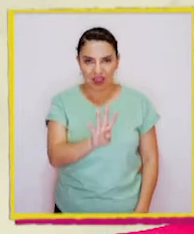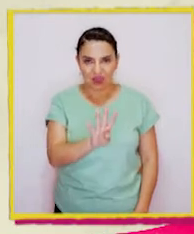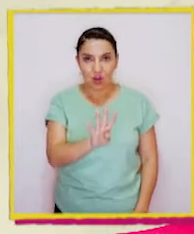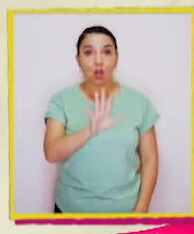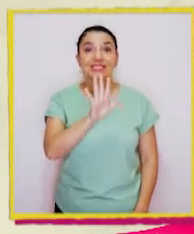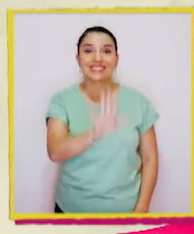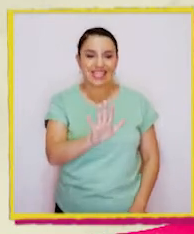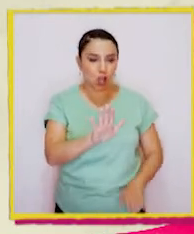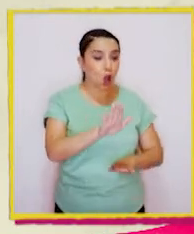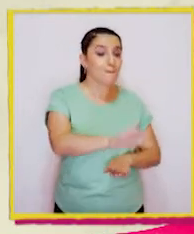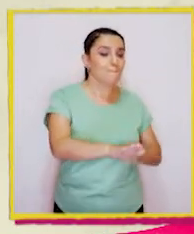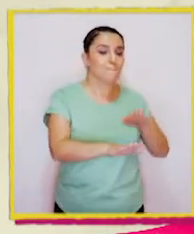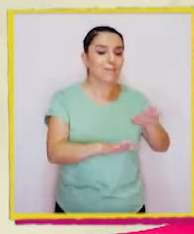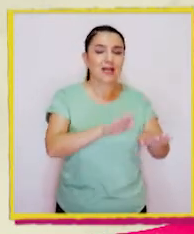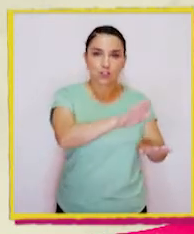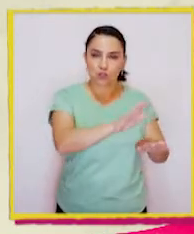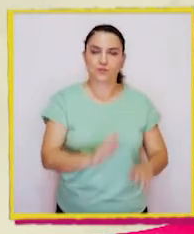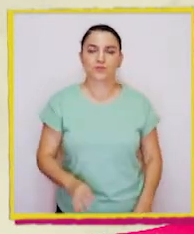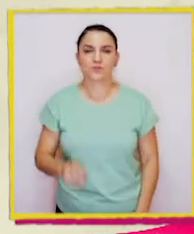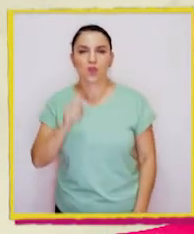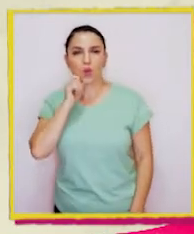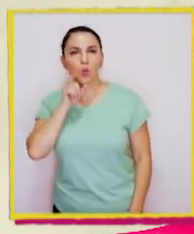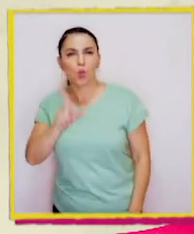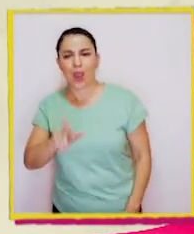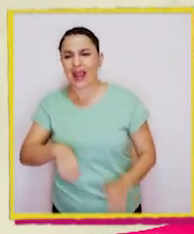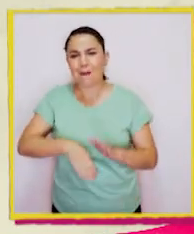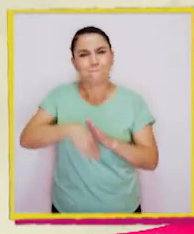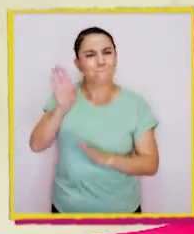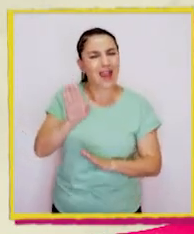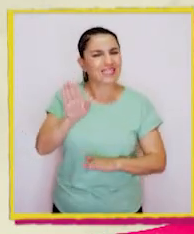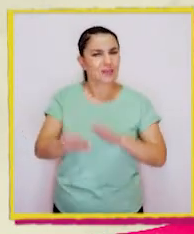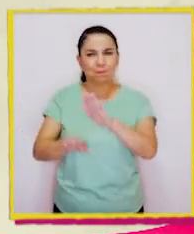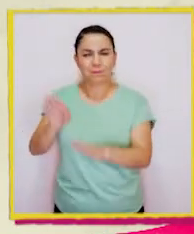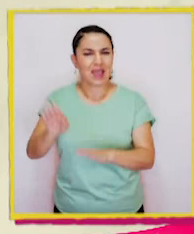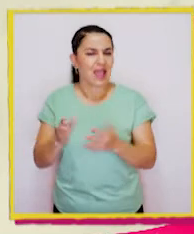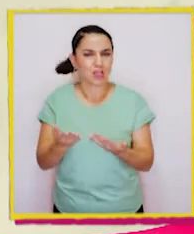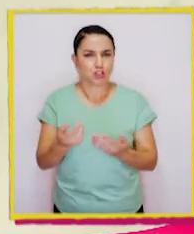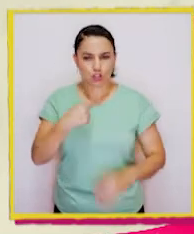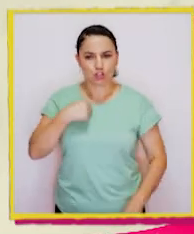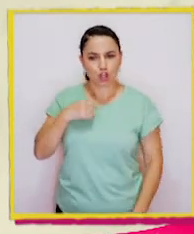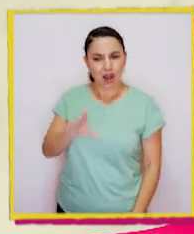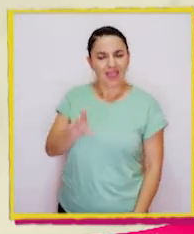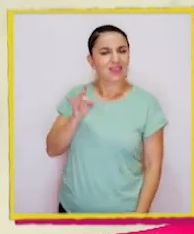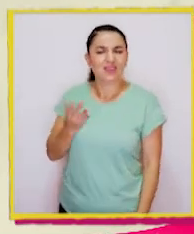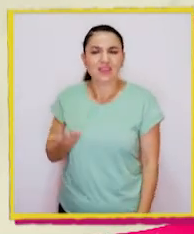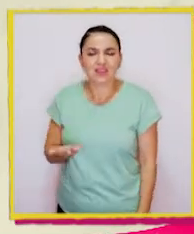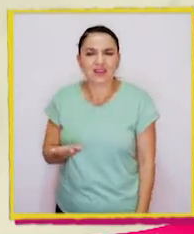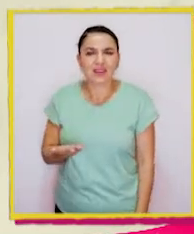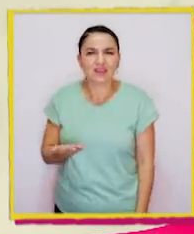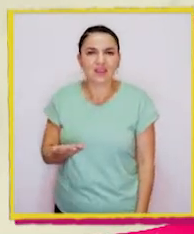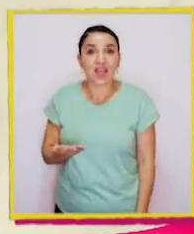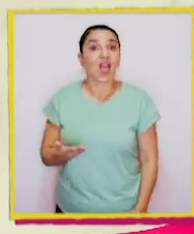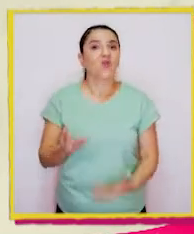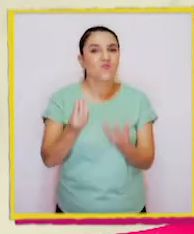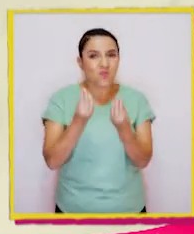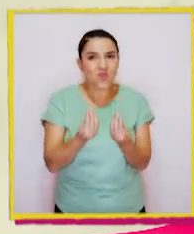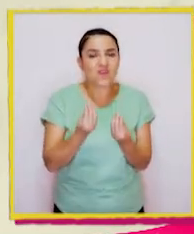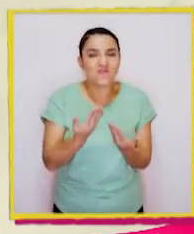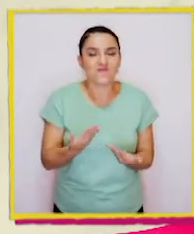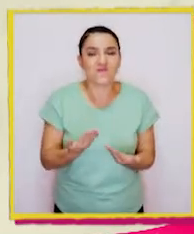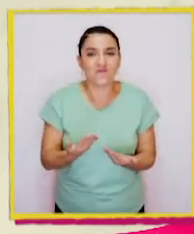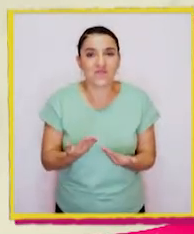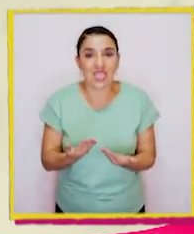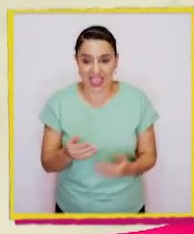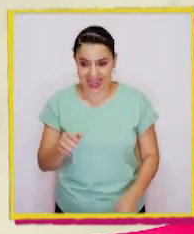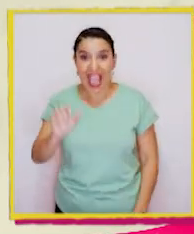4 y 5 pasos. ¿Cuál mide más pasos y por ende voy a recorrer? ¡Muy